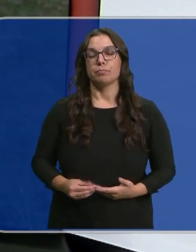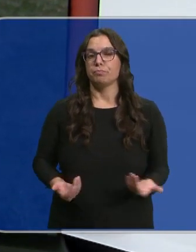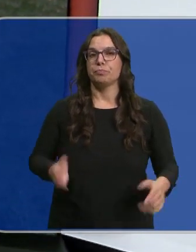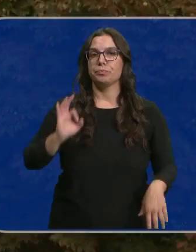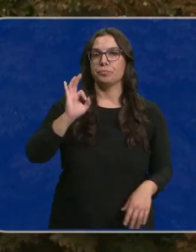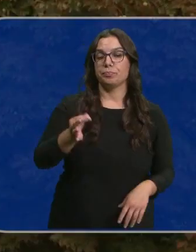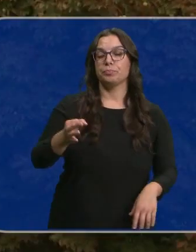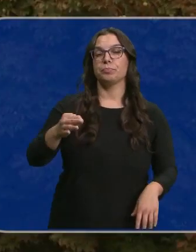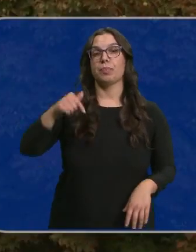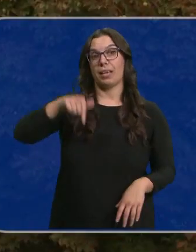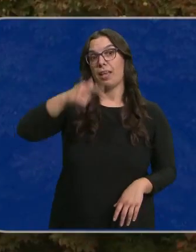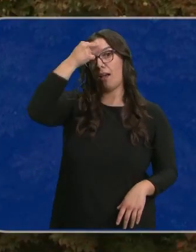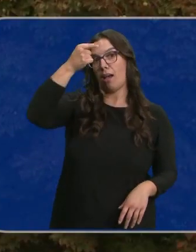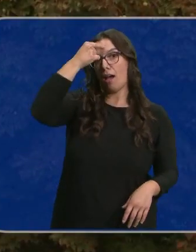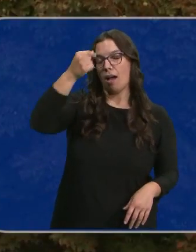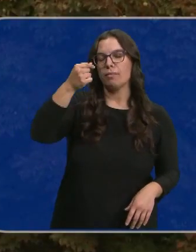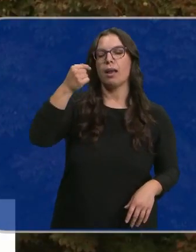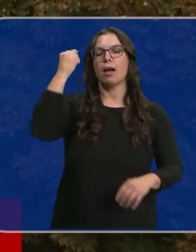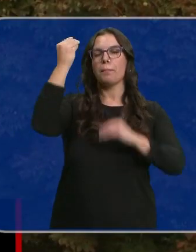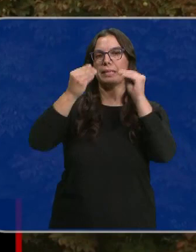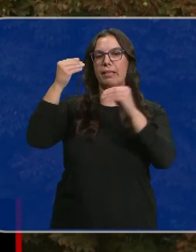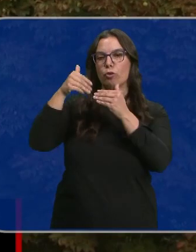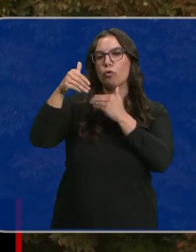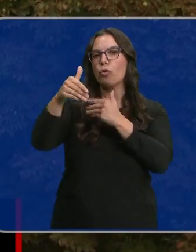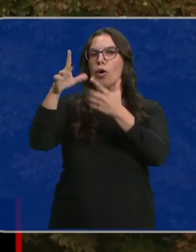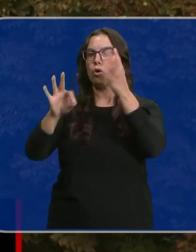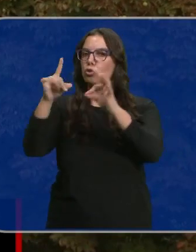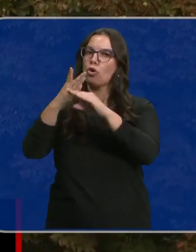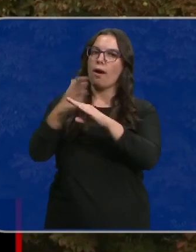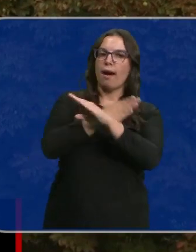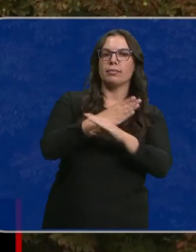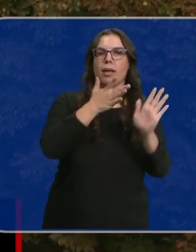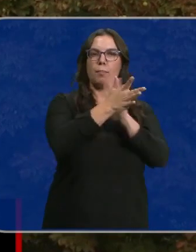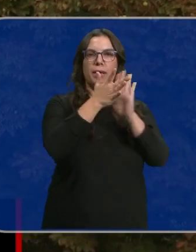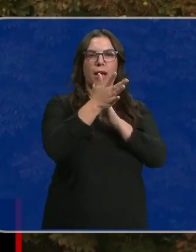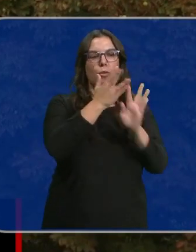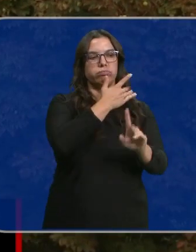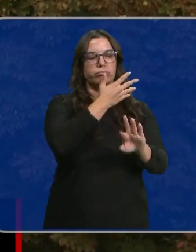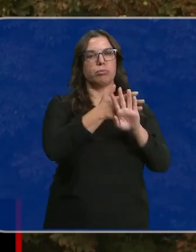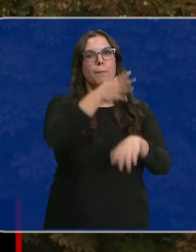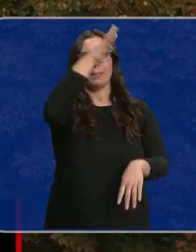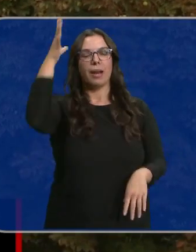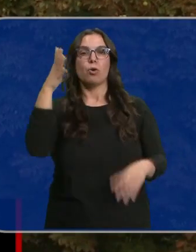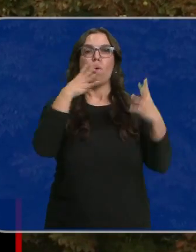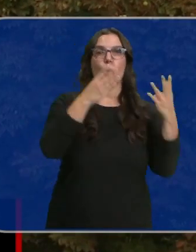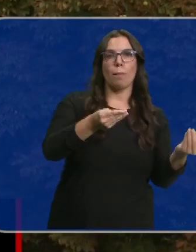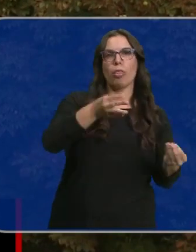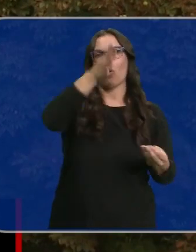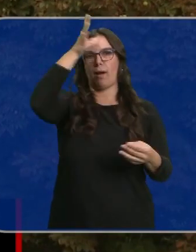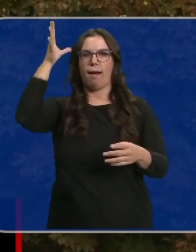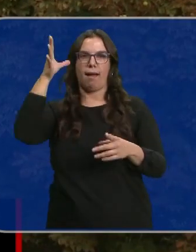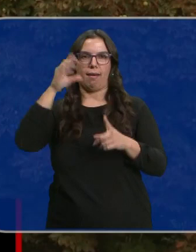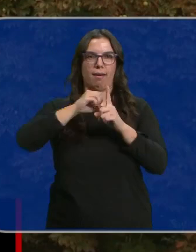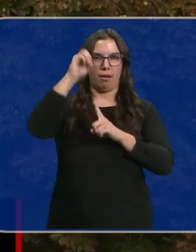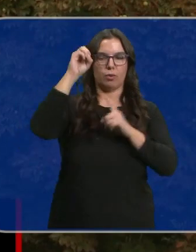Así es, desde Ávila y antes de poner la vista en la próxima estación se ha hecho balance del verano, un verano húmedo y cálido. De